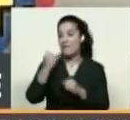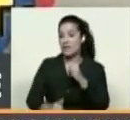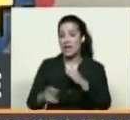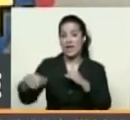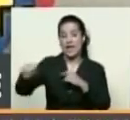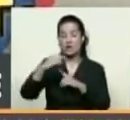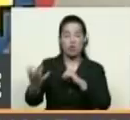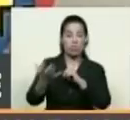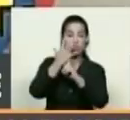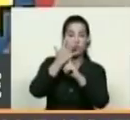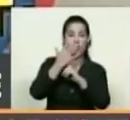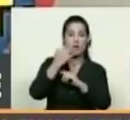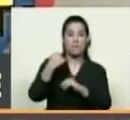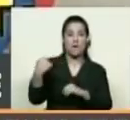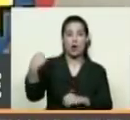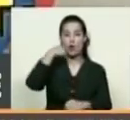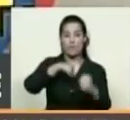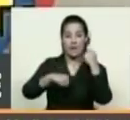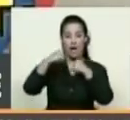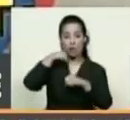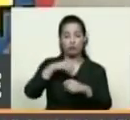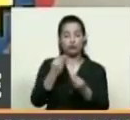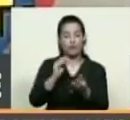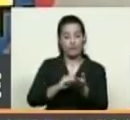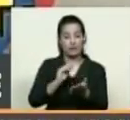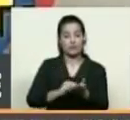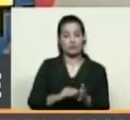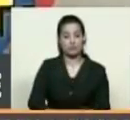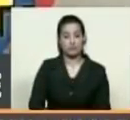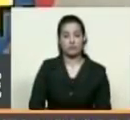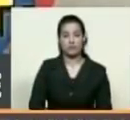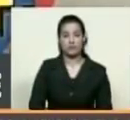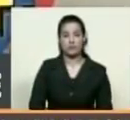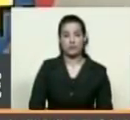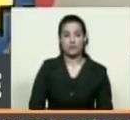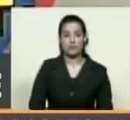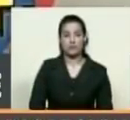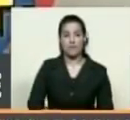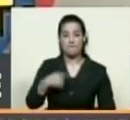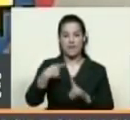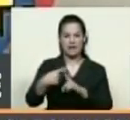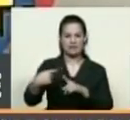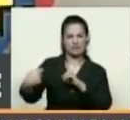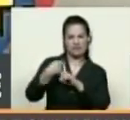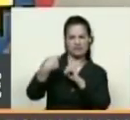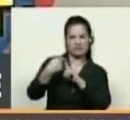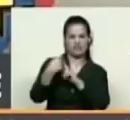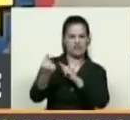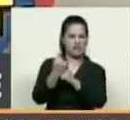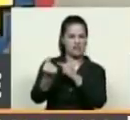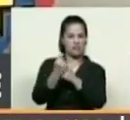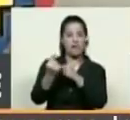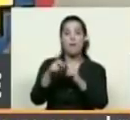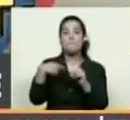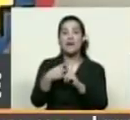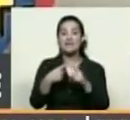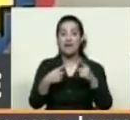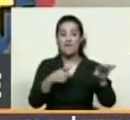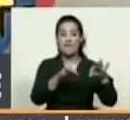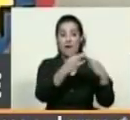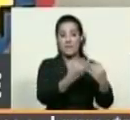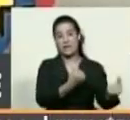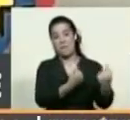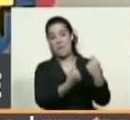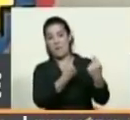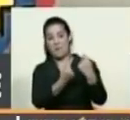la violencia y fueron golpeados en algunos casos y fueron hostigados, incluso sus propios familiares, sin